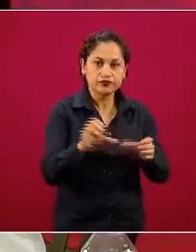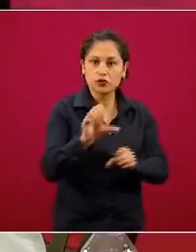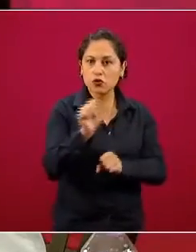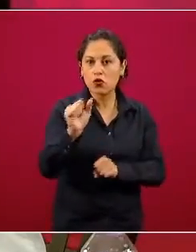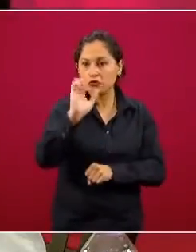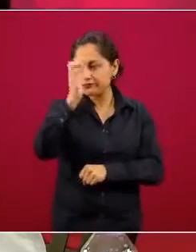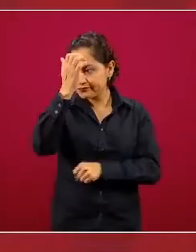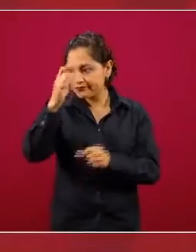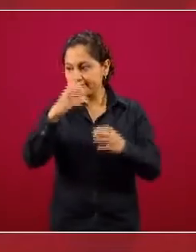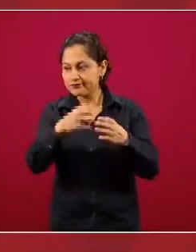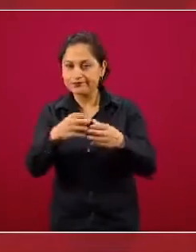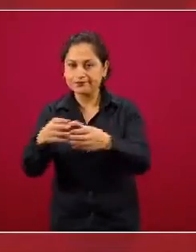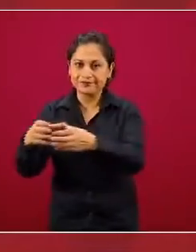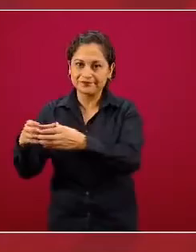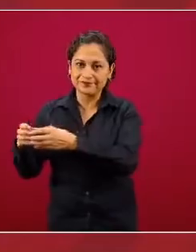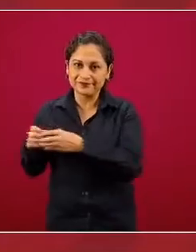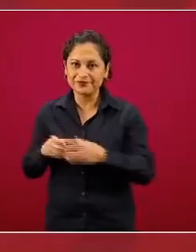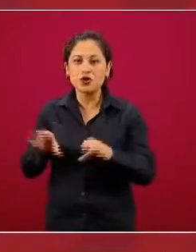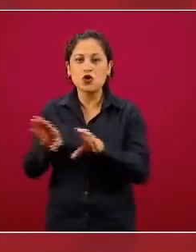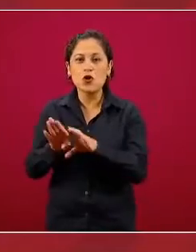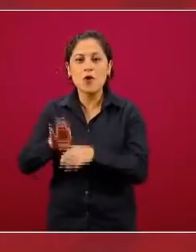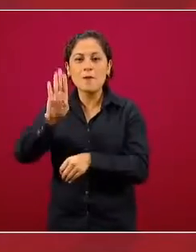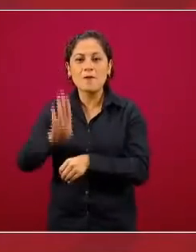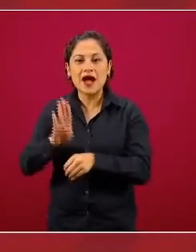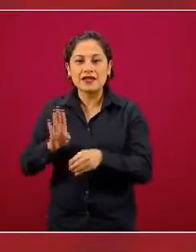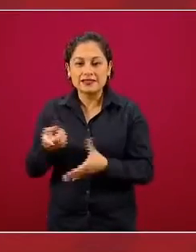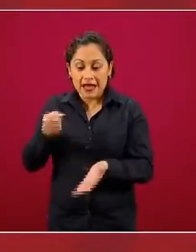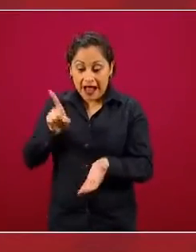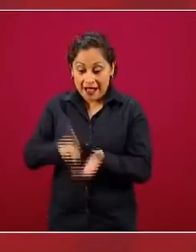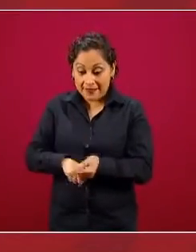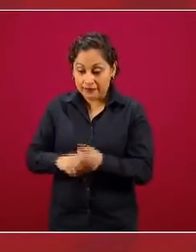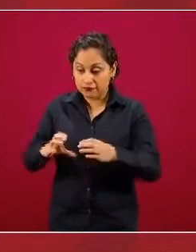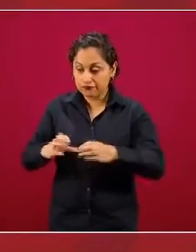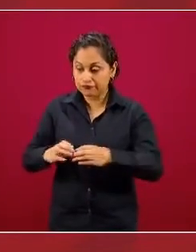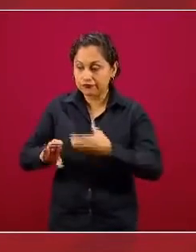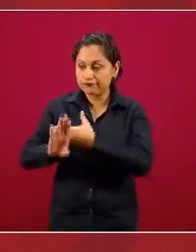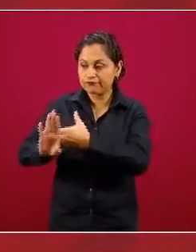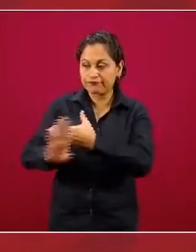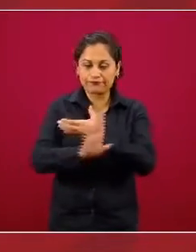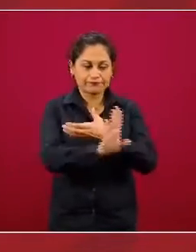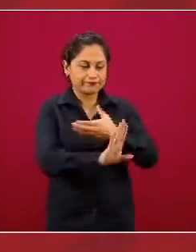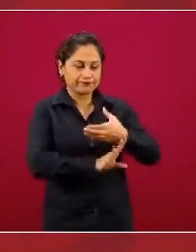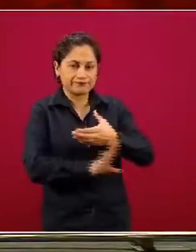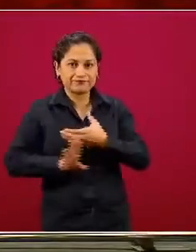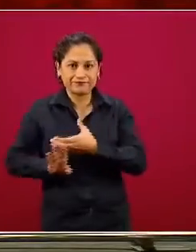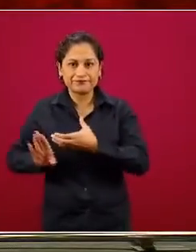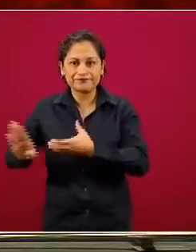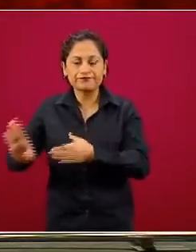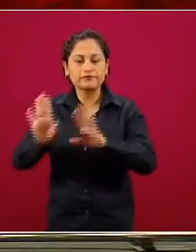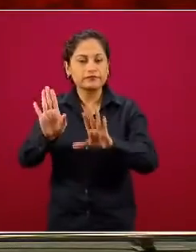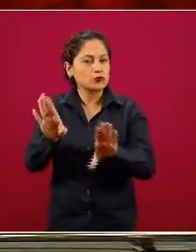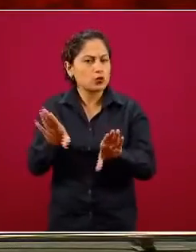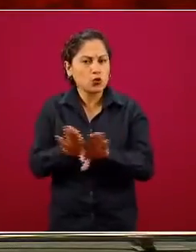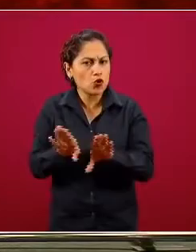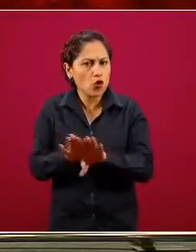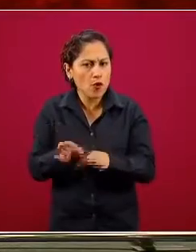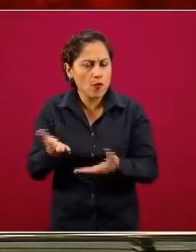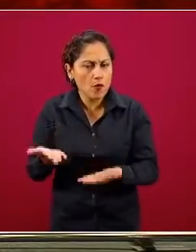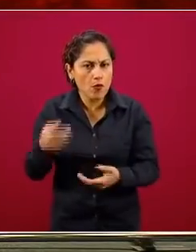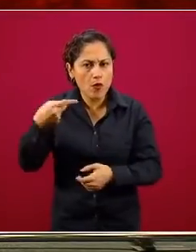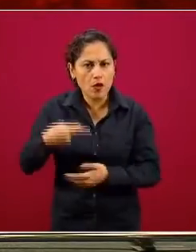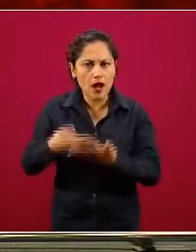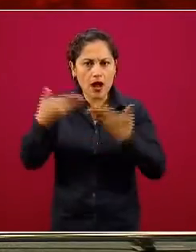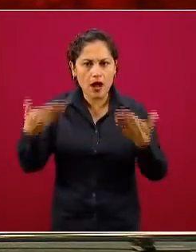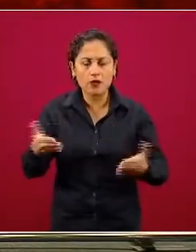agregándose y haciendo una barrera protectora. En este caso, el mecanismo es que si yo tengo personas que ya